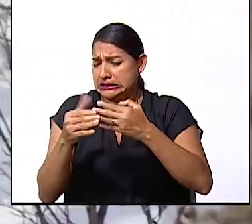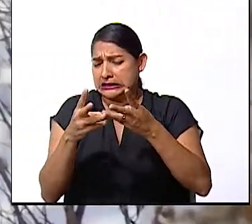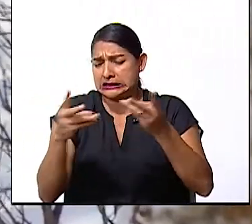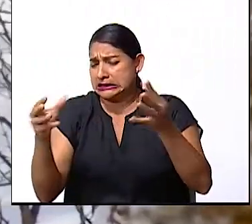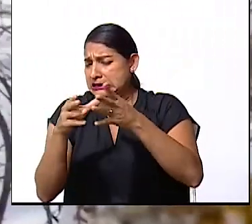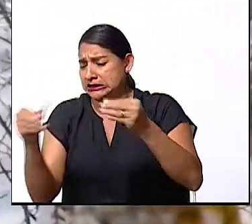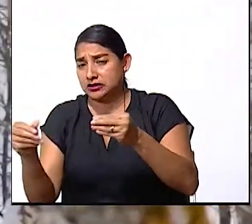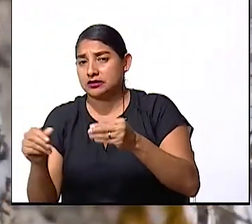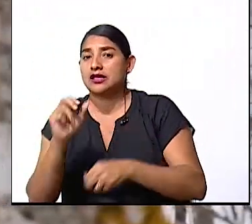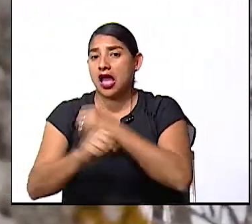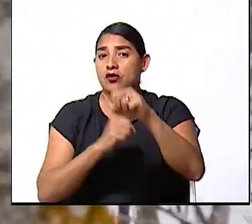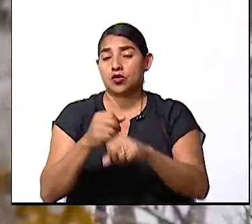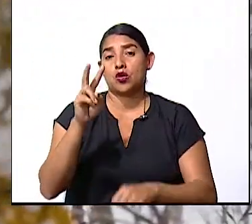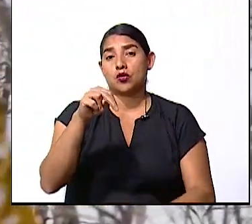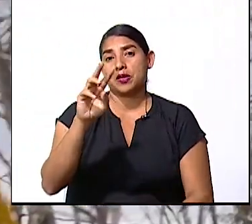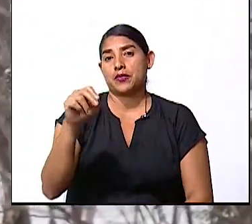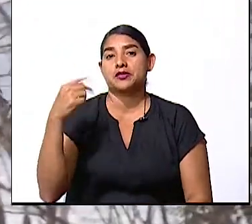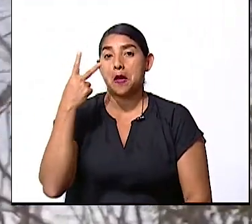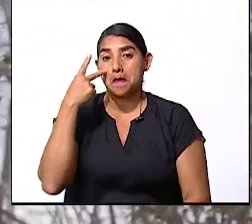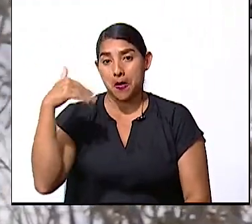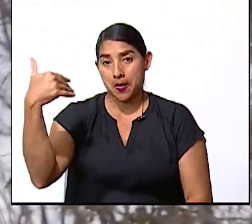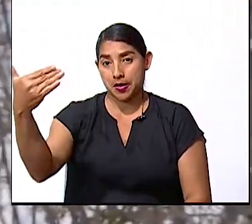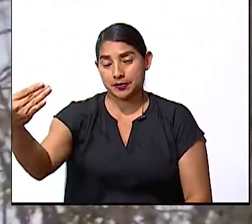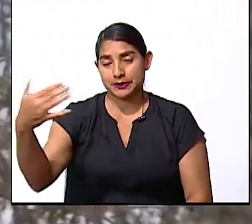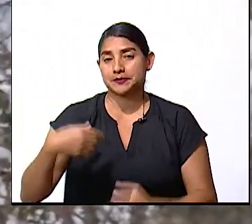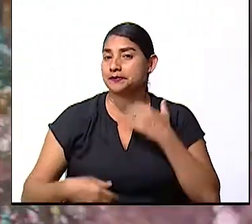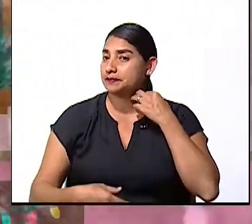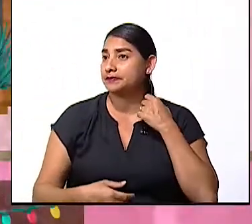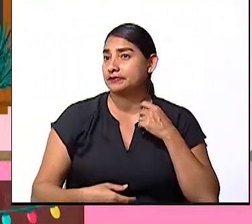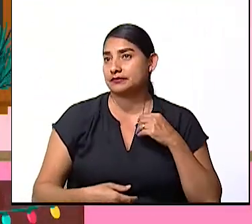año 2020. ¡Hasta la próxima, ecologistas!